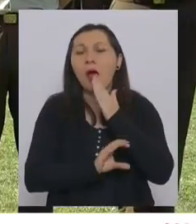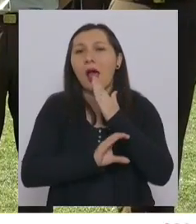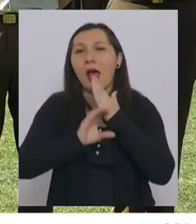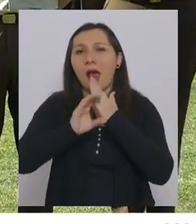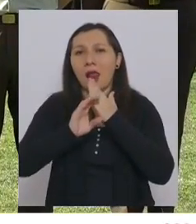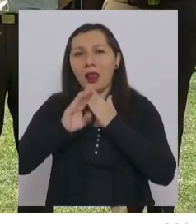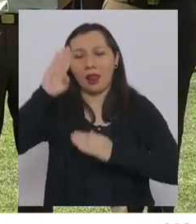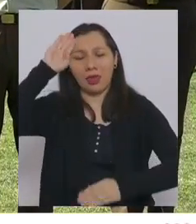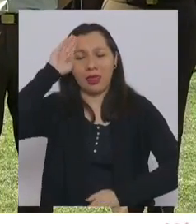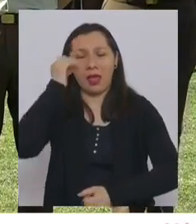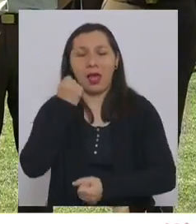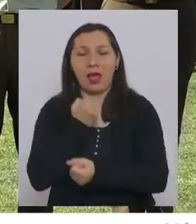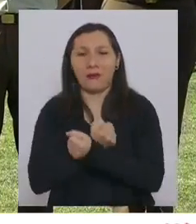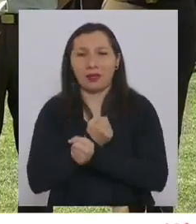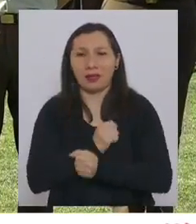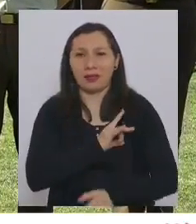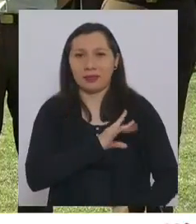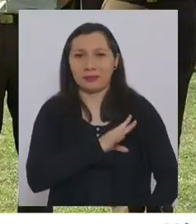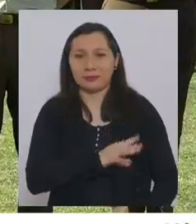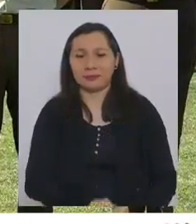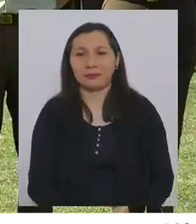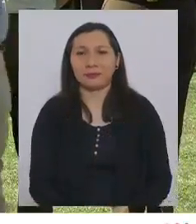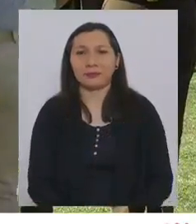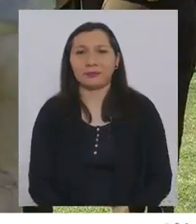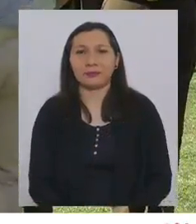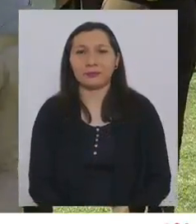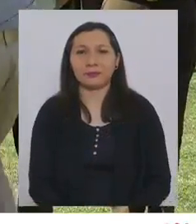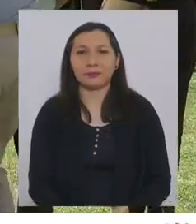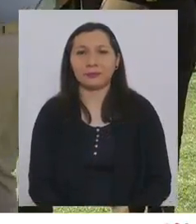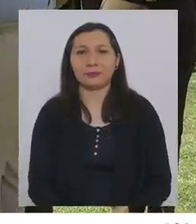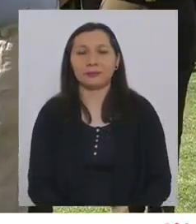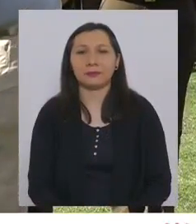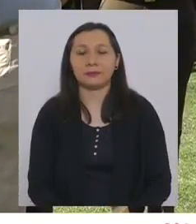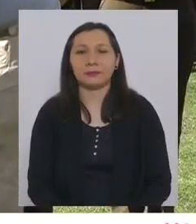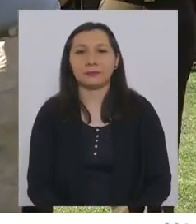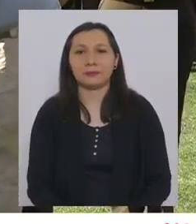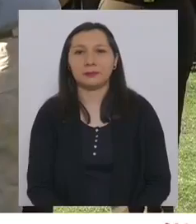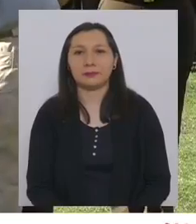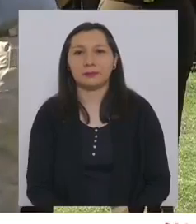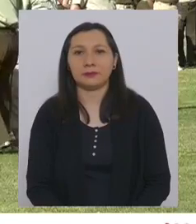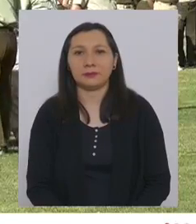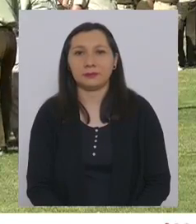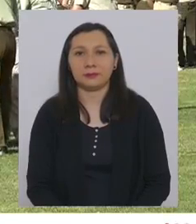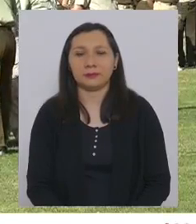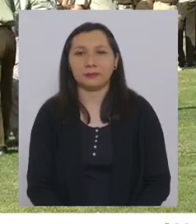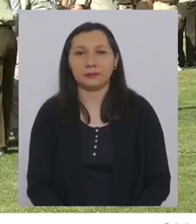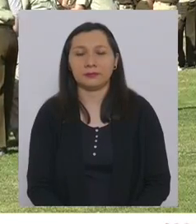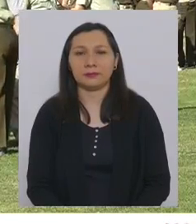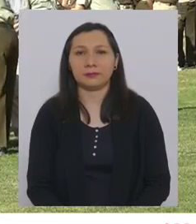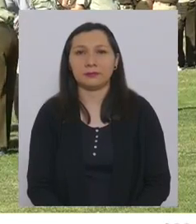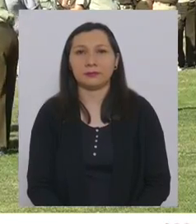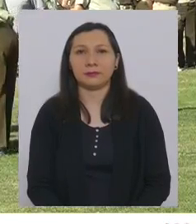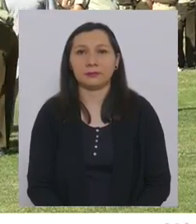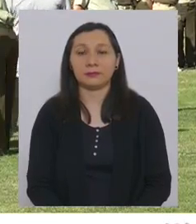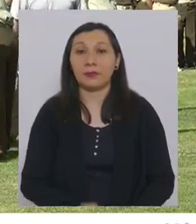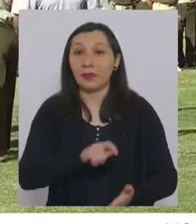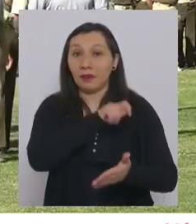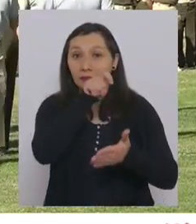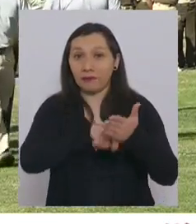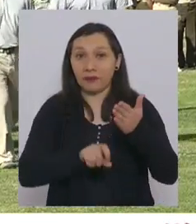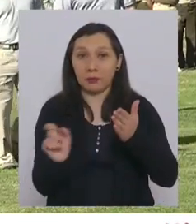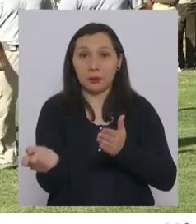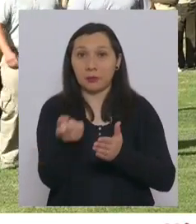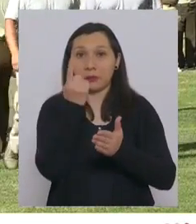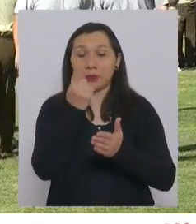institución. Lo que propone es ampliar el tiempo máximo que los carabineros pueden desempeñar sus labores. Explicaba el presidente que